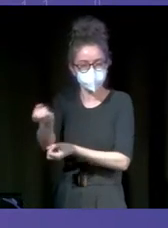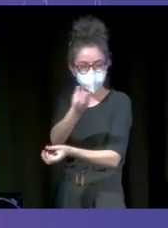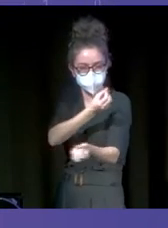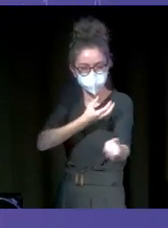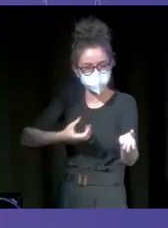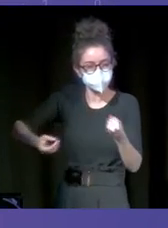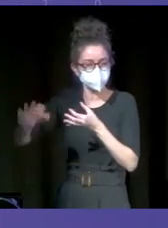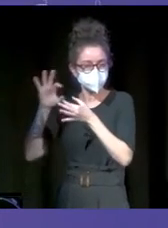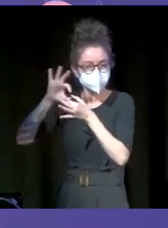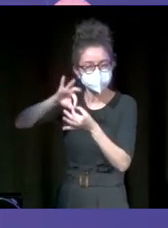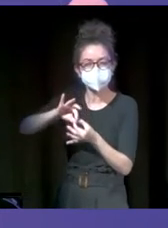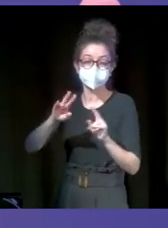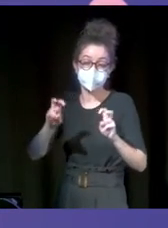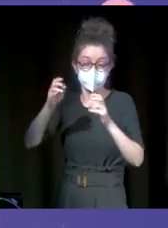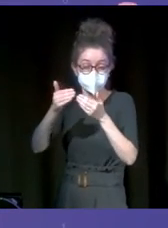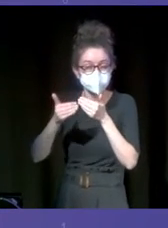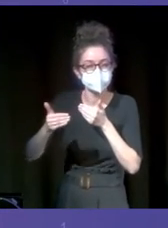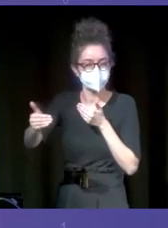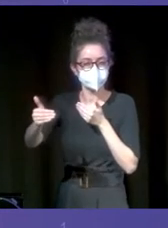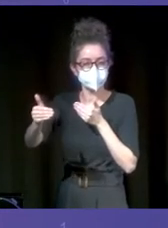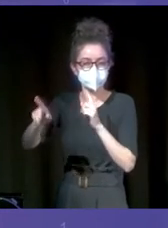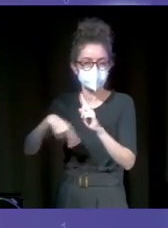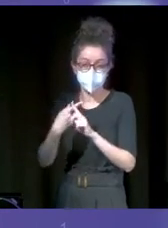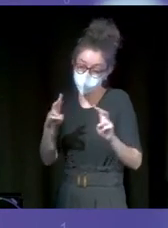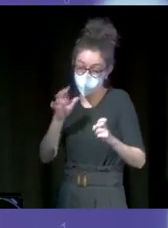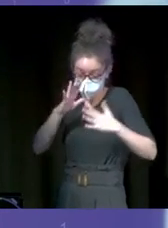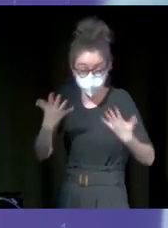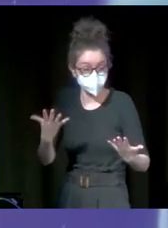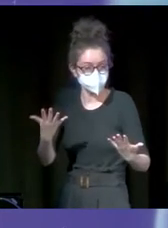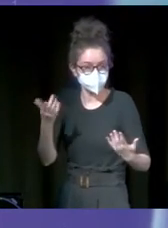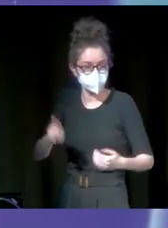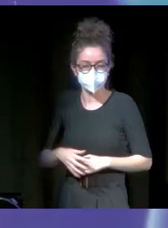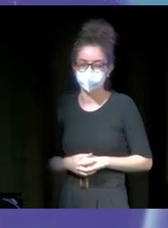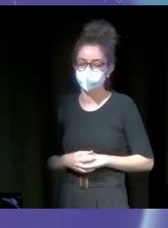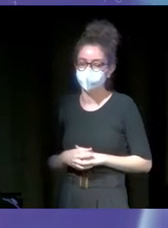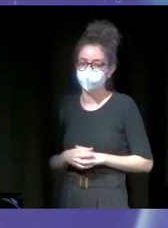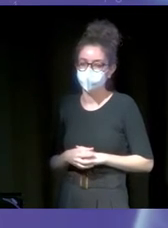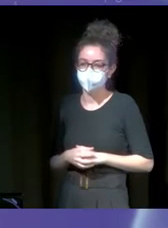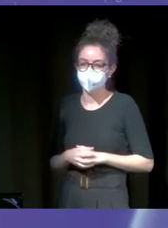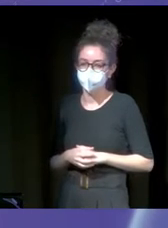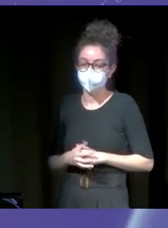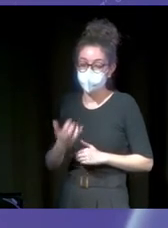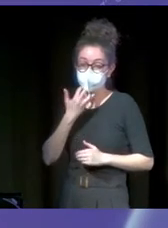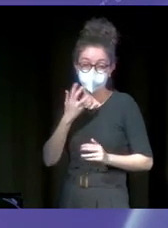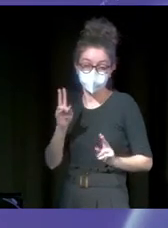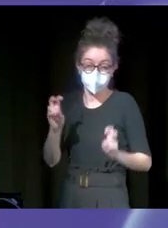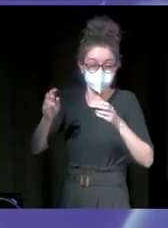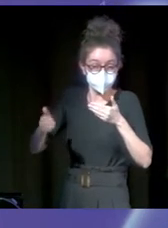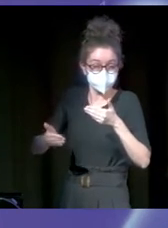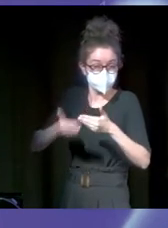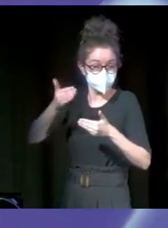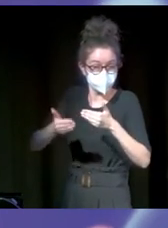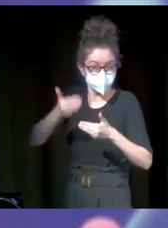asuntos de futuro y también con asuntos del presente como por ejemplo algo que está muy de moda cómo